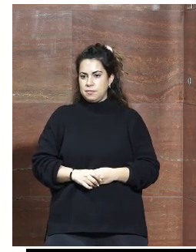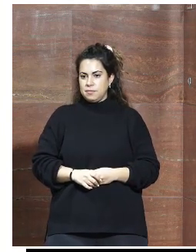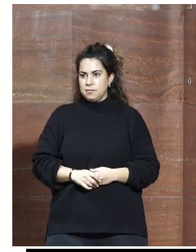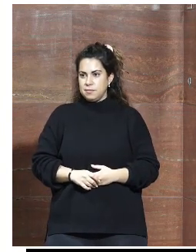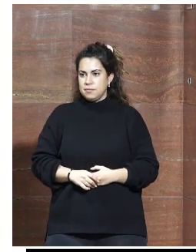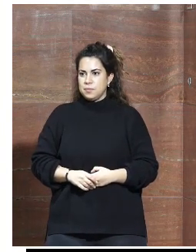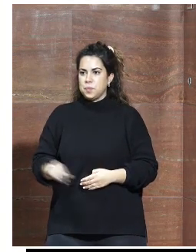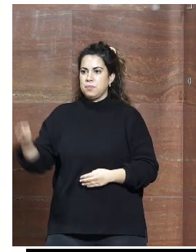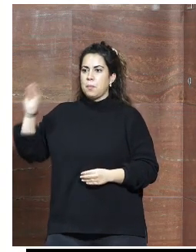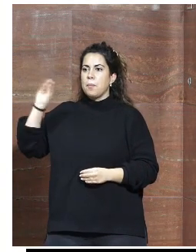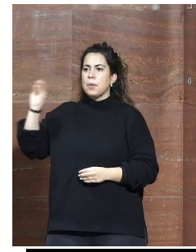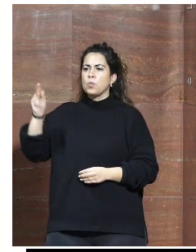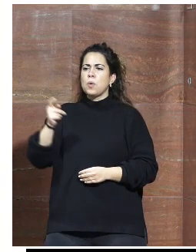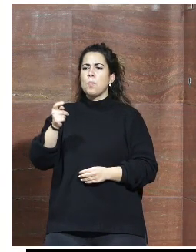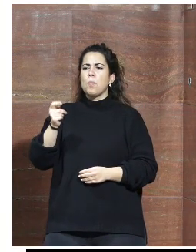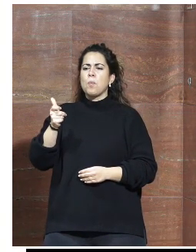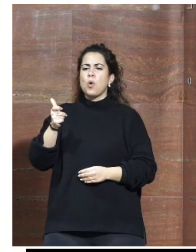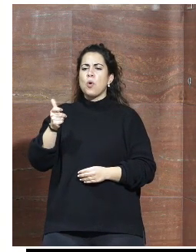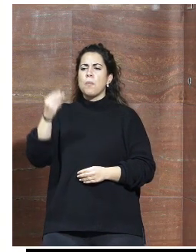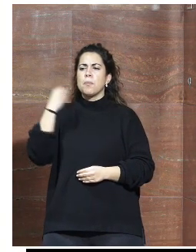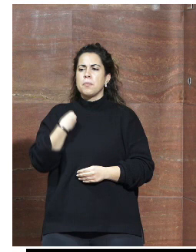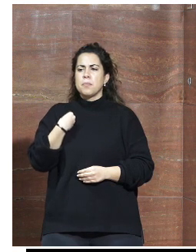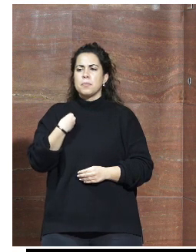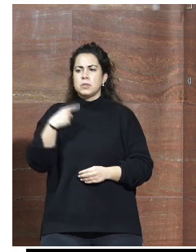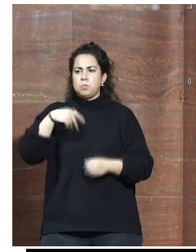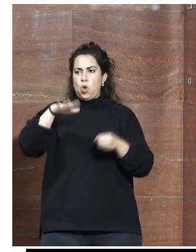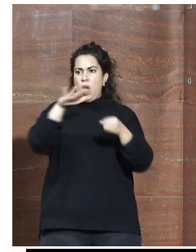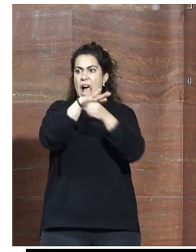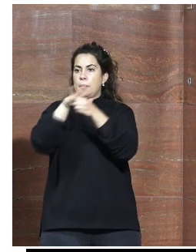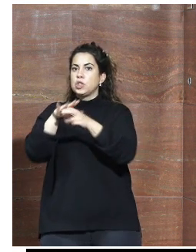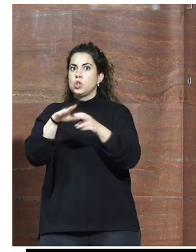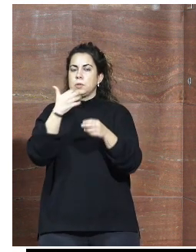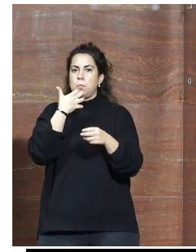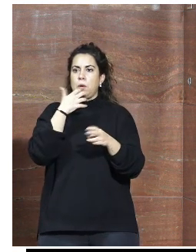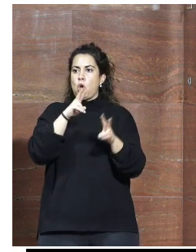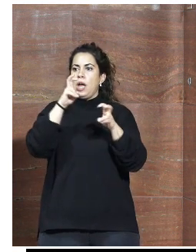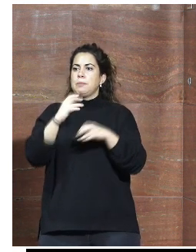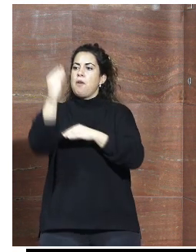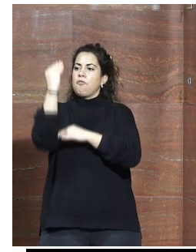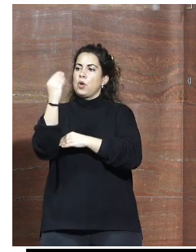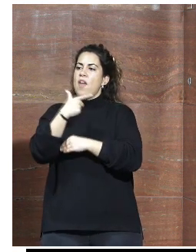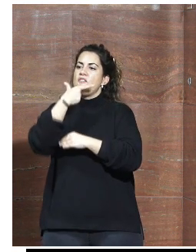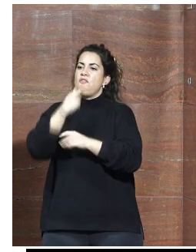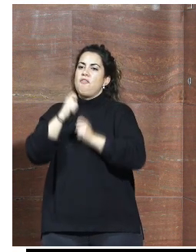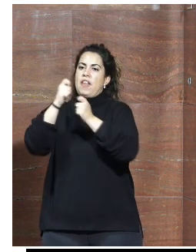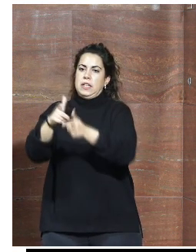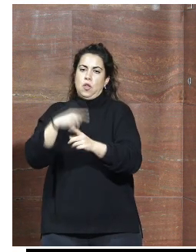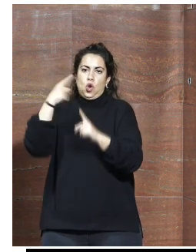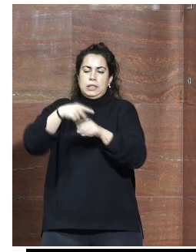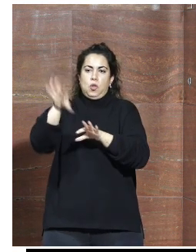La pregunta va un poco orientada a, de la misma manera que en otros ámbitos existe la figura del facilitador para la toma de